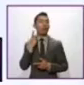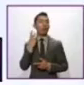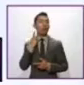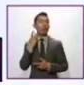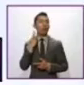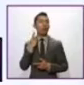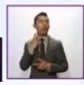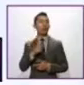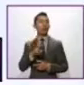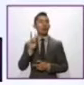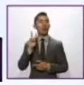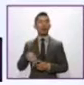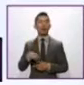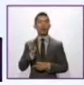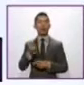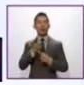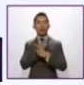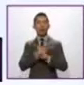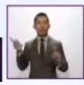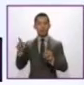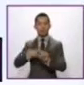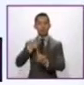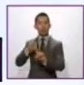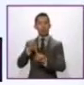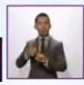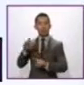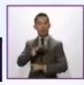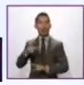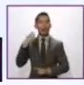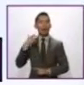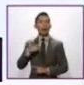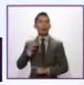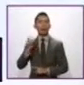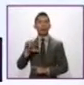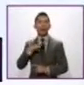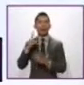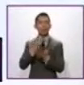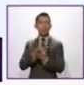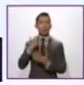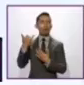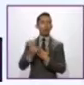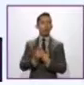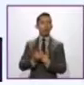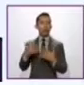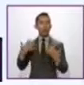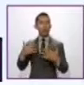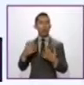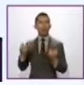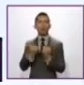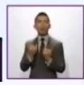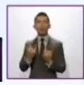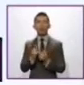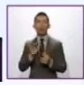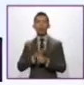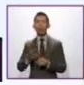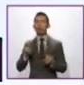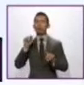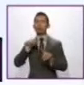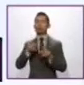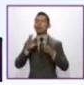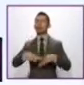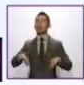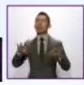la verdadera izquierda queretana, tiene uno de los proyectos y una de las cuestiones tan importantes